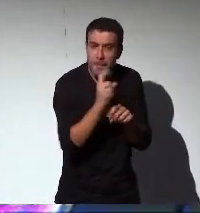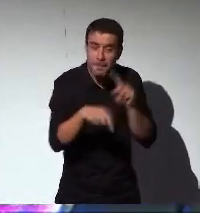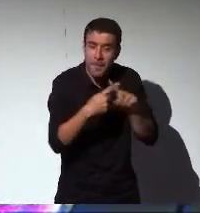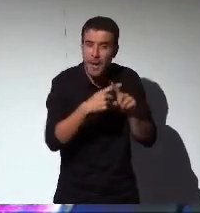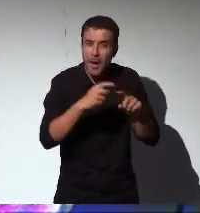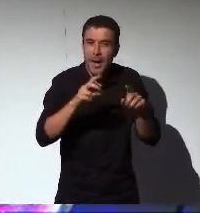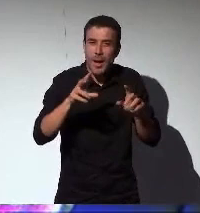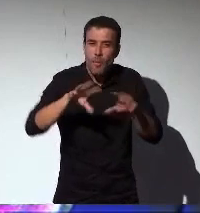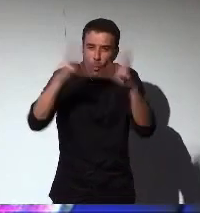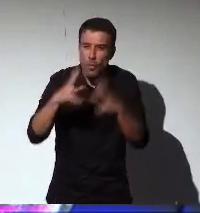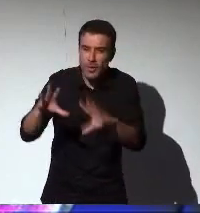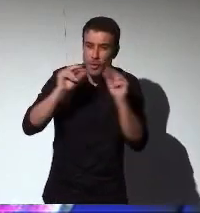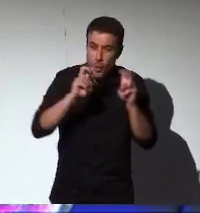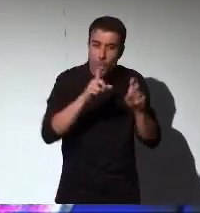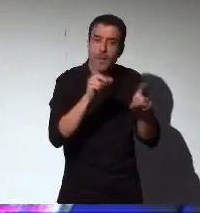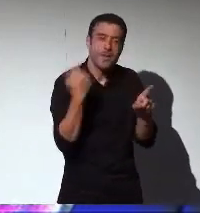de entender el mundo.